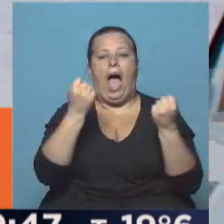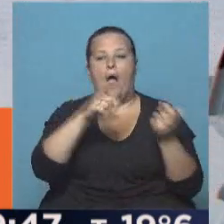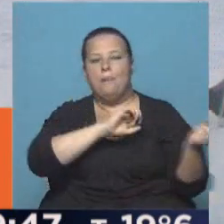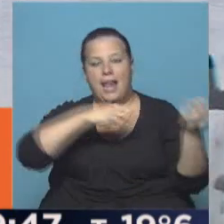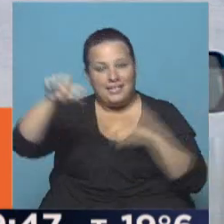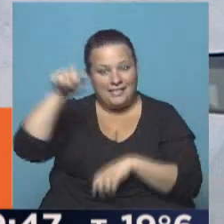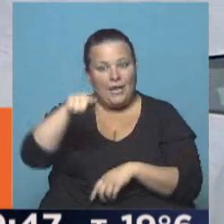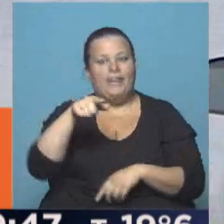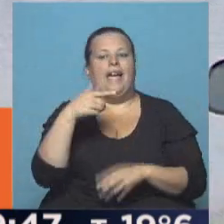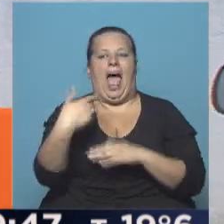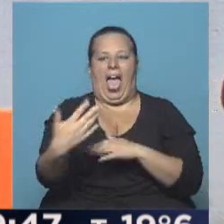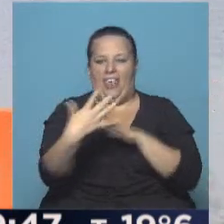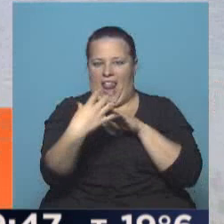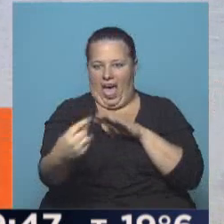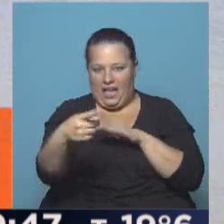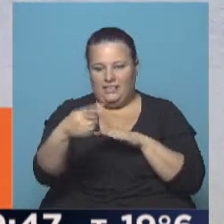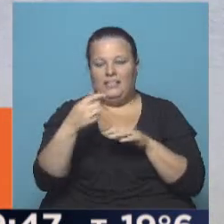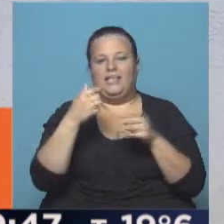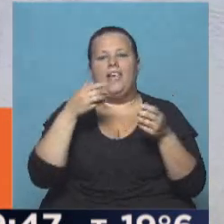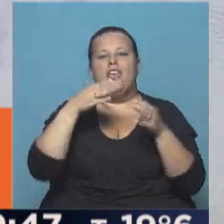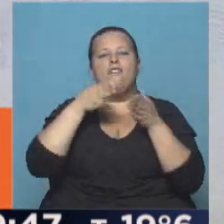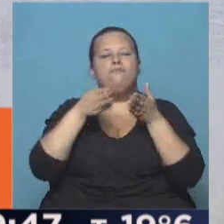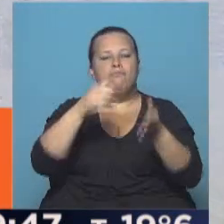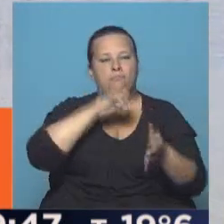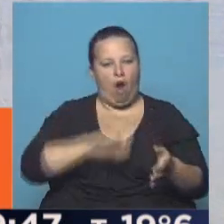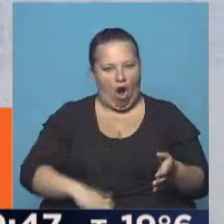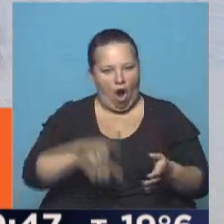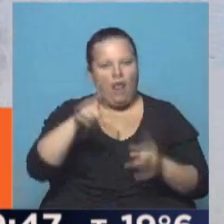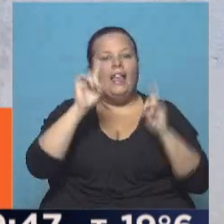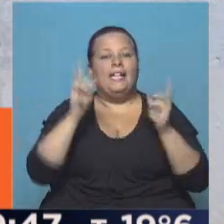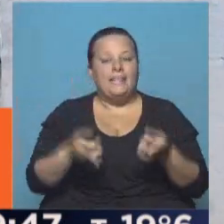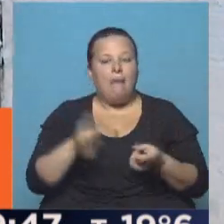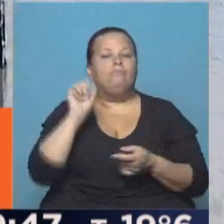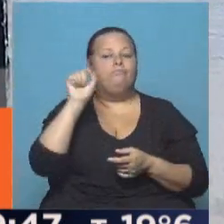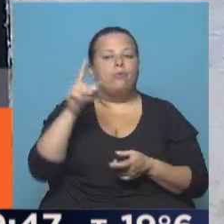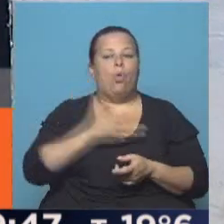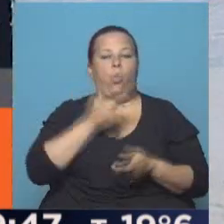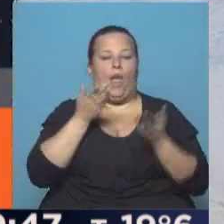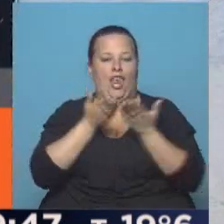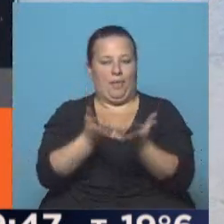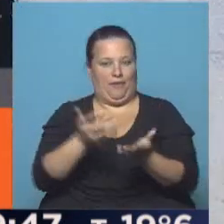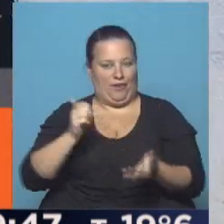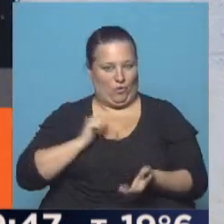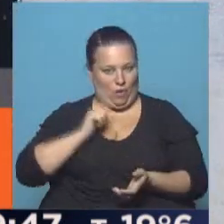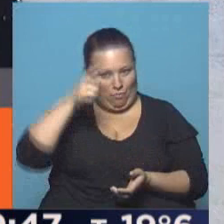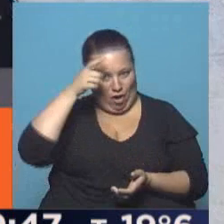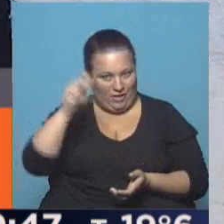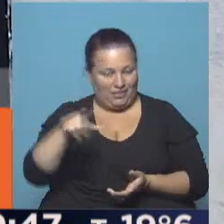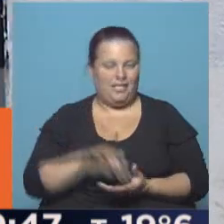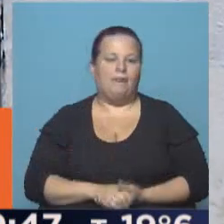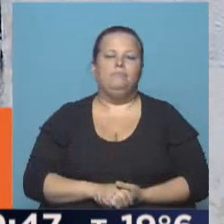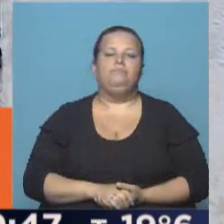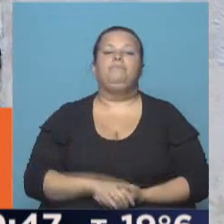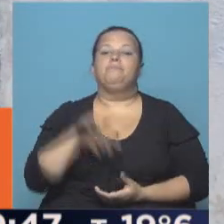traslado que ves es la parte delantera de la Morguera, precisamente también perteneciente a la Prefectura Naval